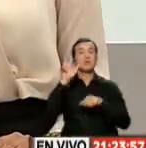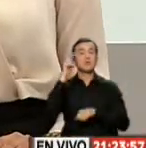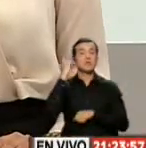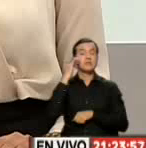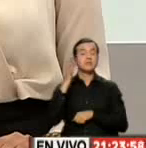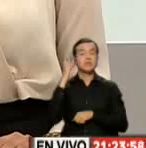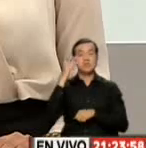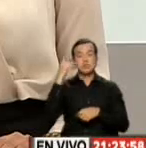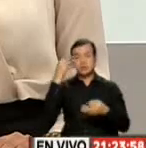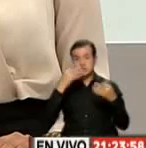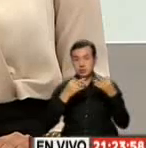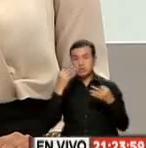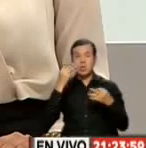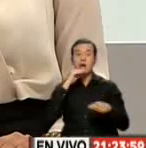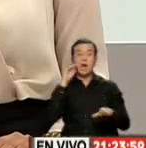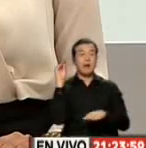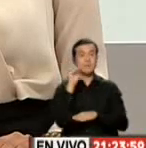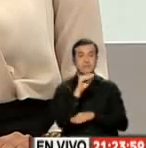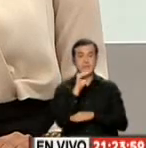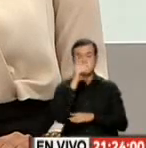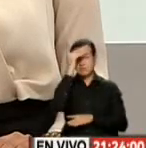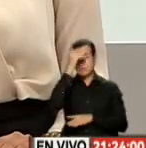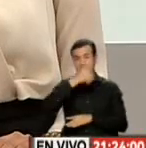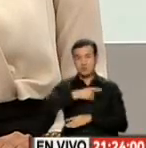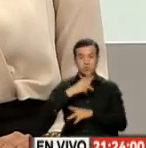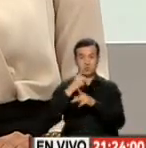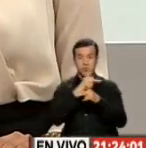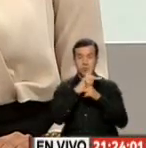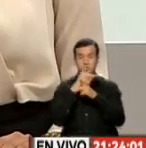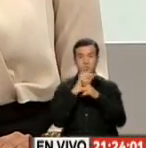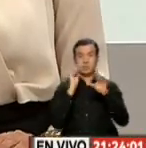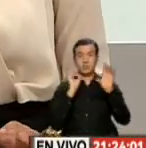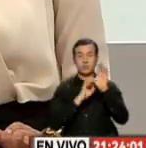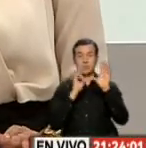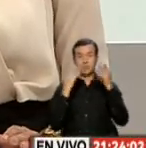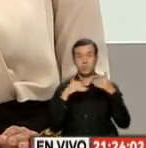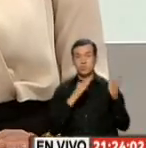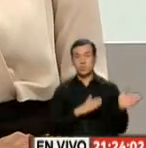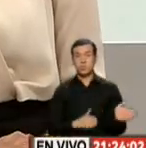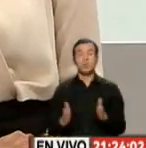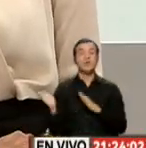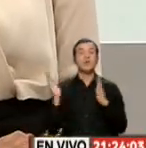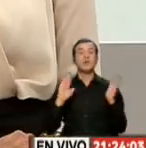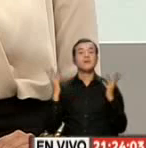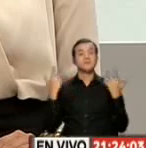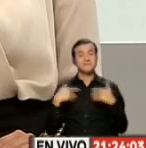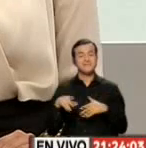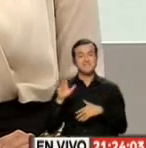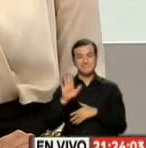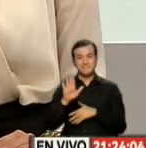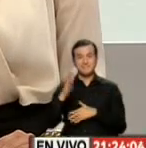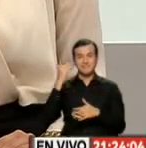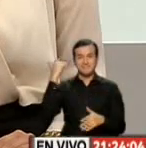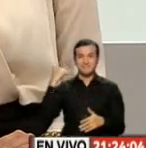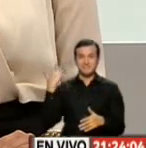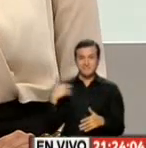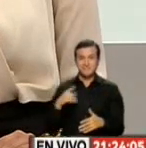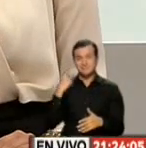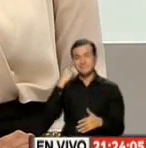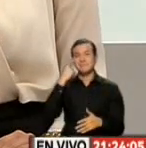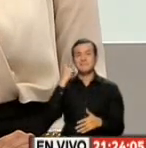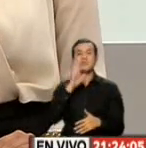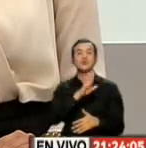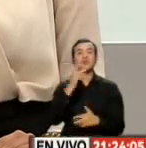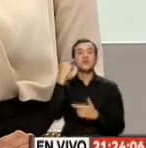para impugnar una vez sean notificados de la resolución del Consejo de Participación Ciudadana Transitorio que los cesó anticipadamente de